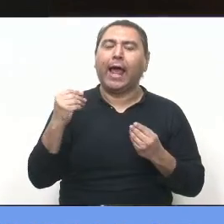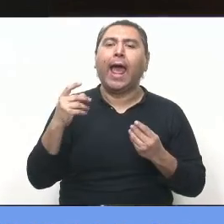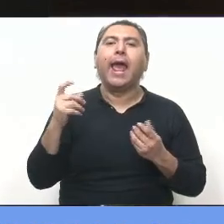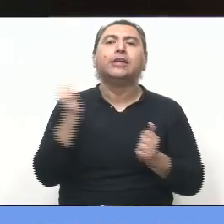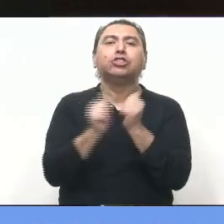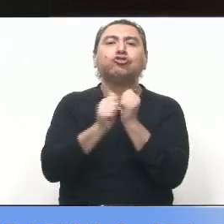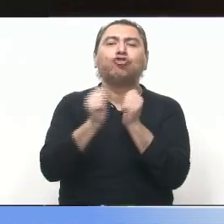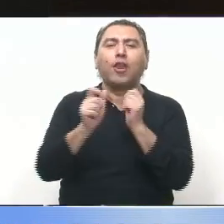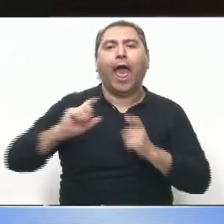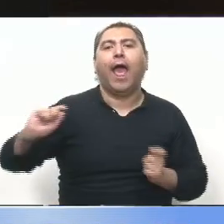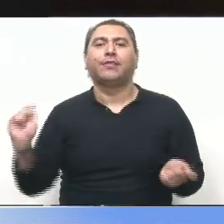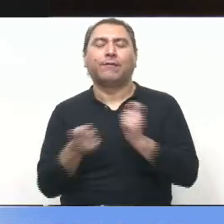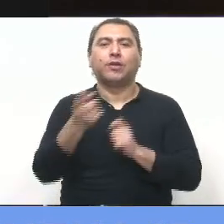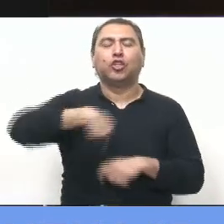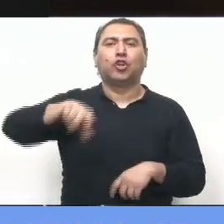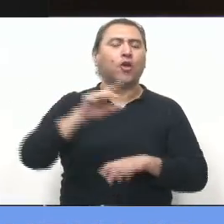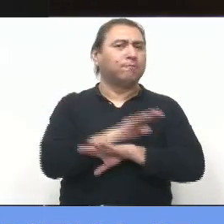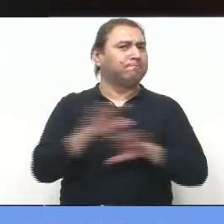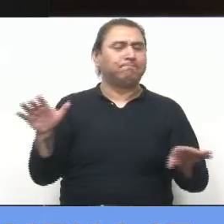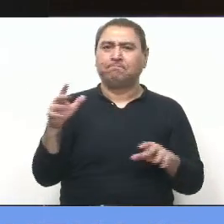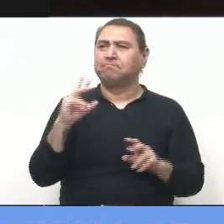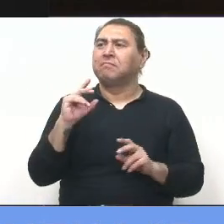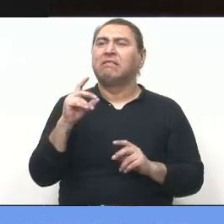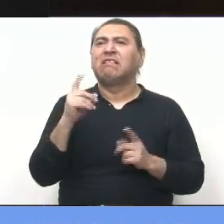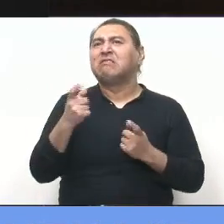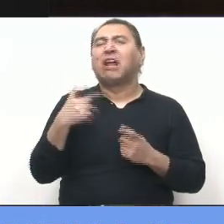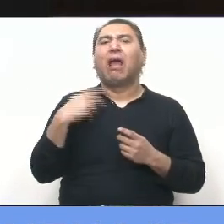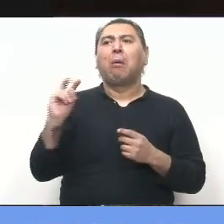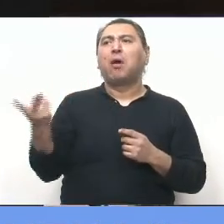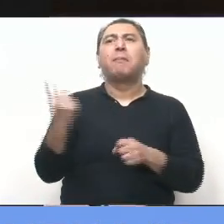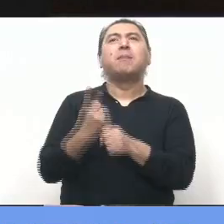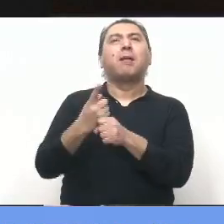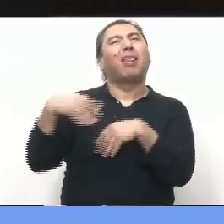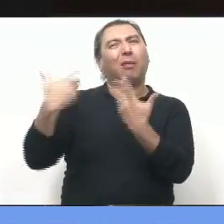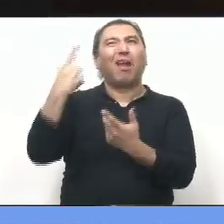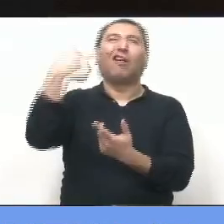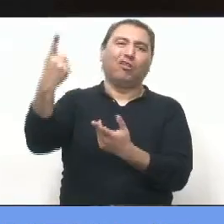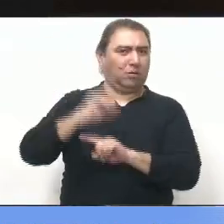la historia y no necesitemos que estén muertos para reconocerlos. Muchísimas gracias.